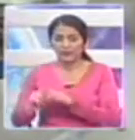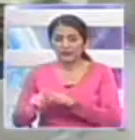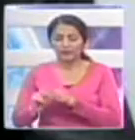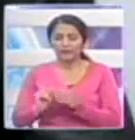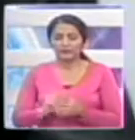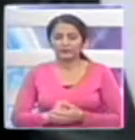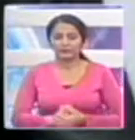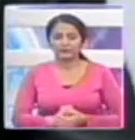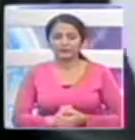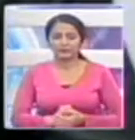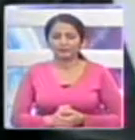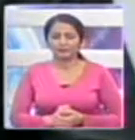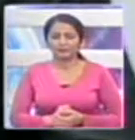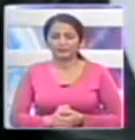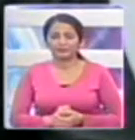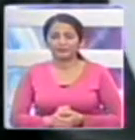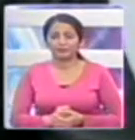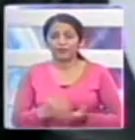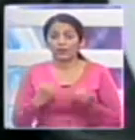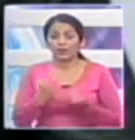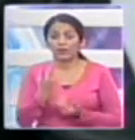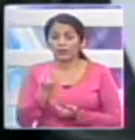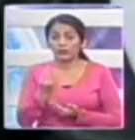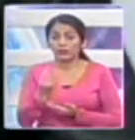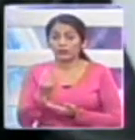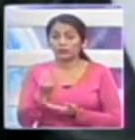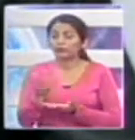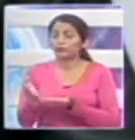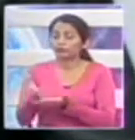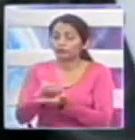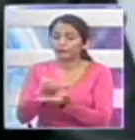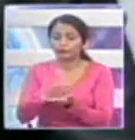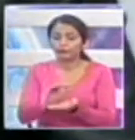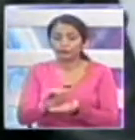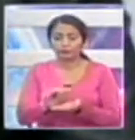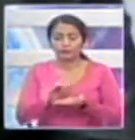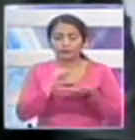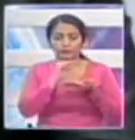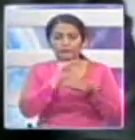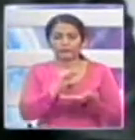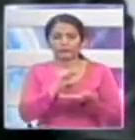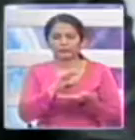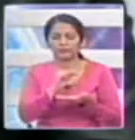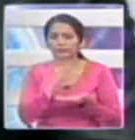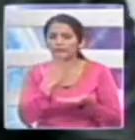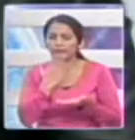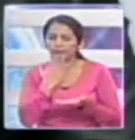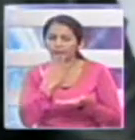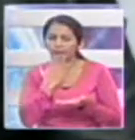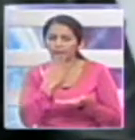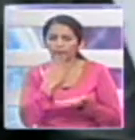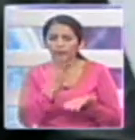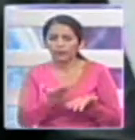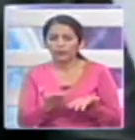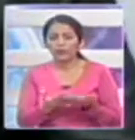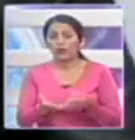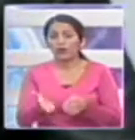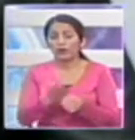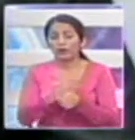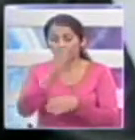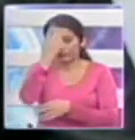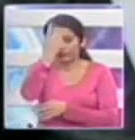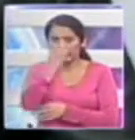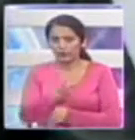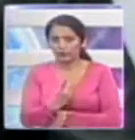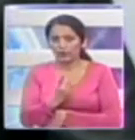en la ley. ¿Cómo se está dando el recaudo? Y además, recordándole que el recaudo de estas medidas es